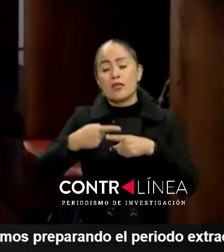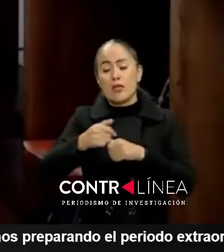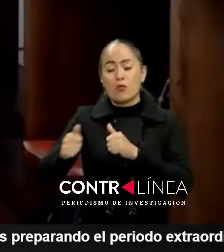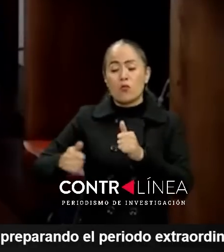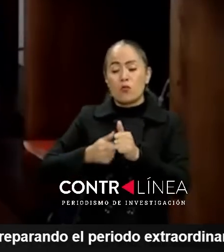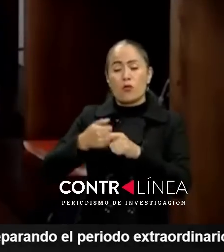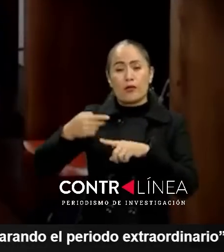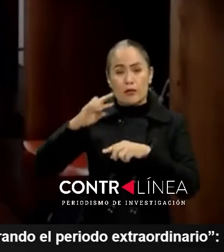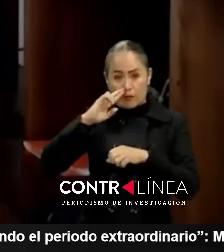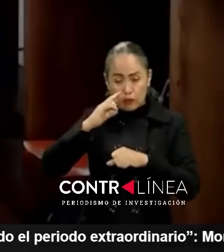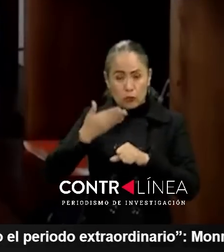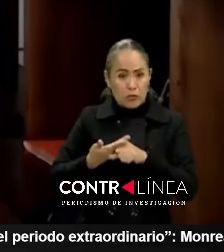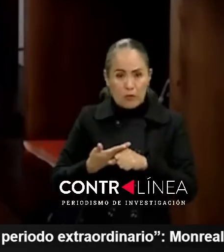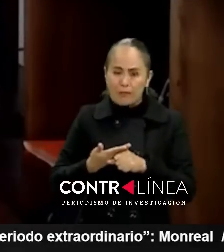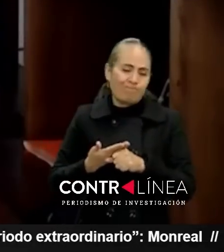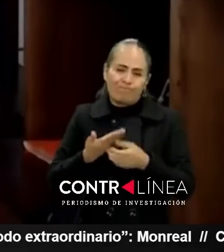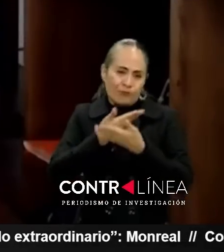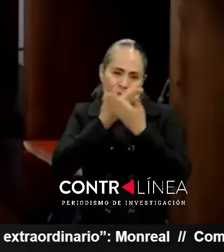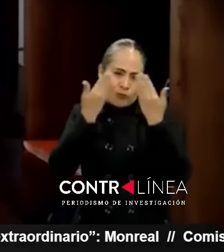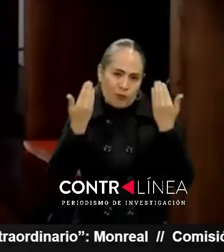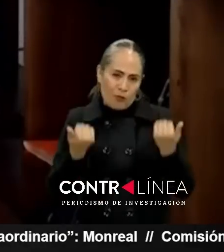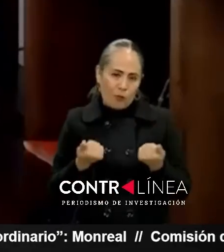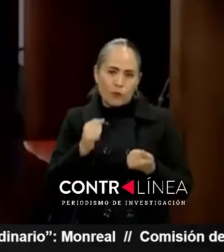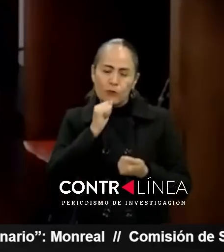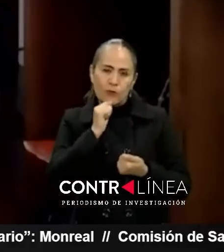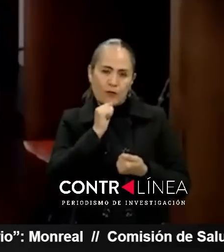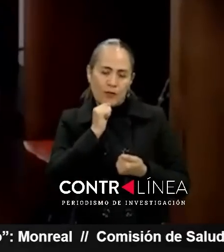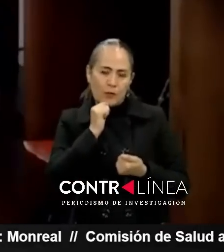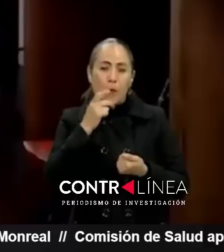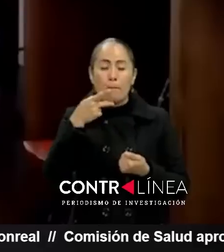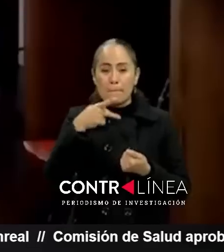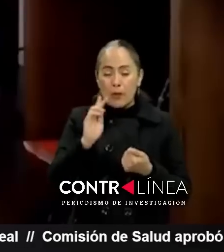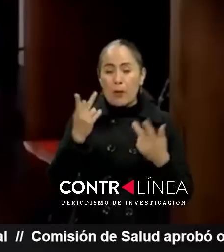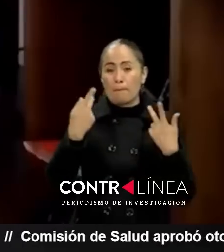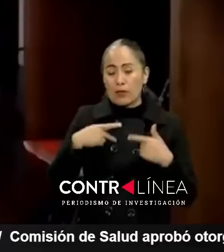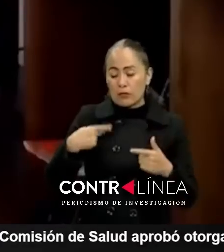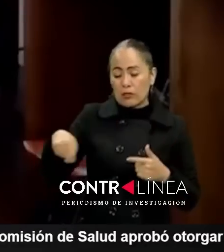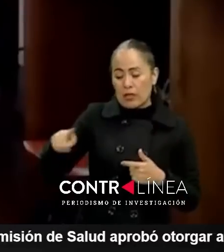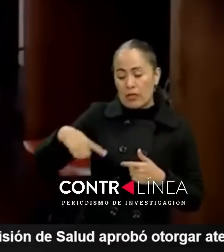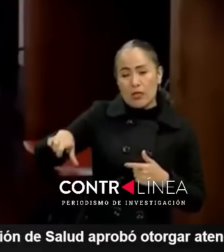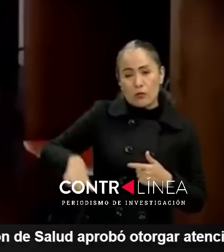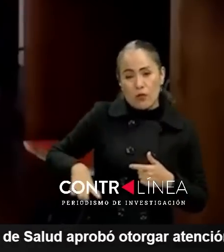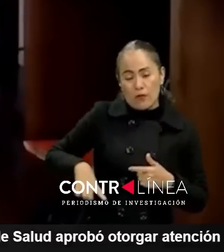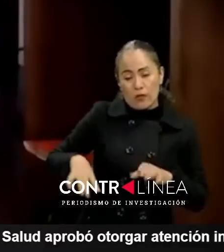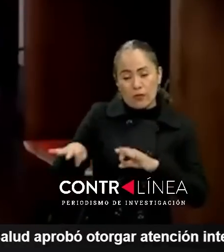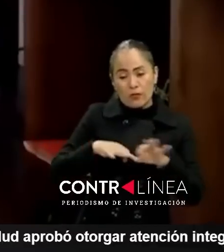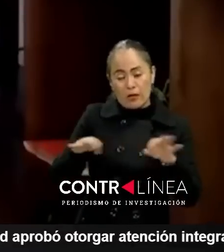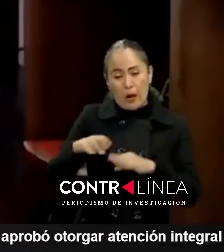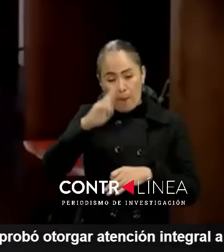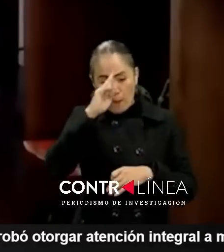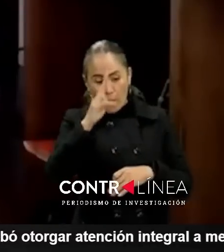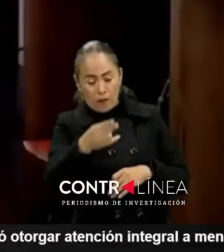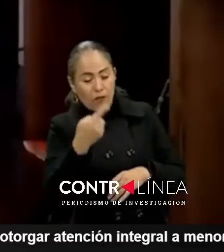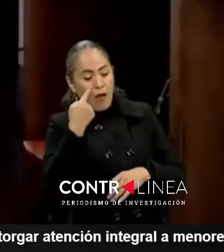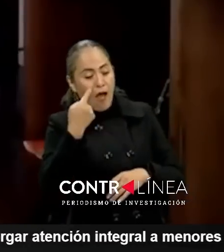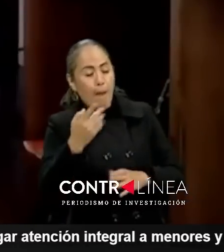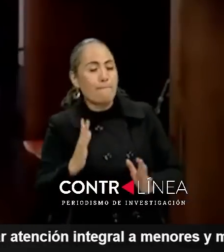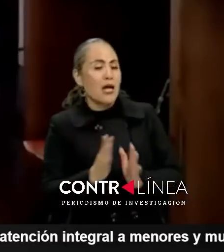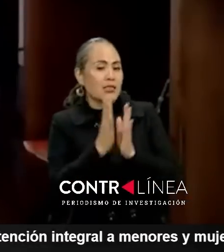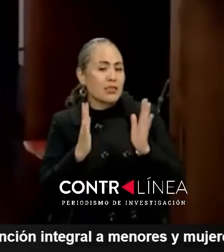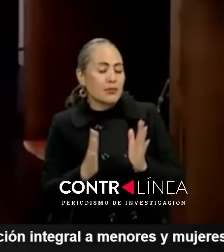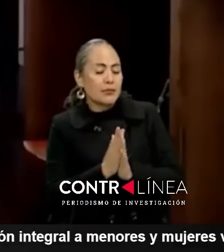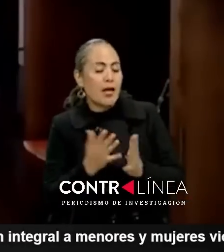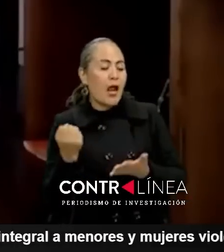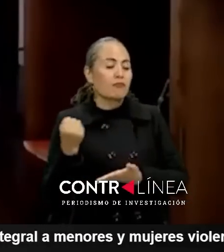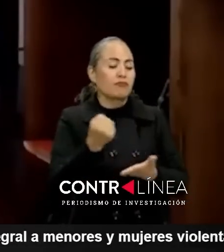pena recordar que las personas servidoras públicas tienen prohibido intervenir en este proceso electoral y los